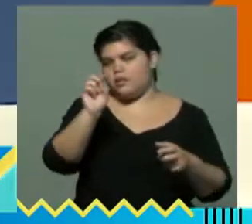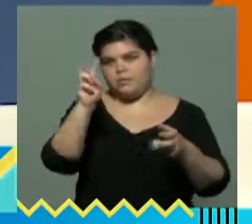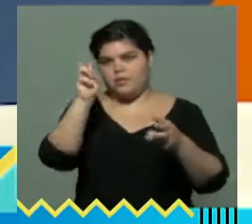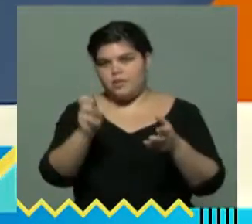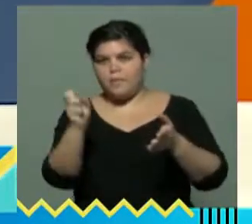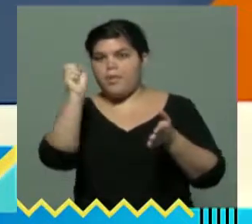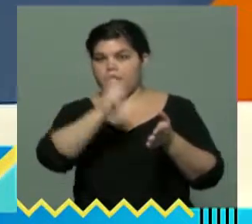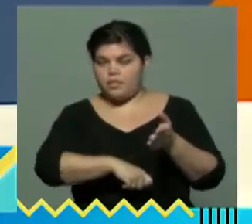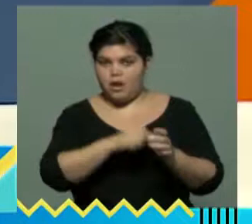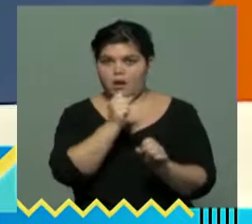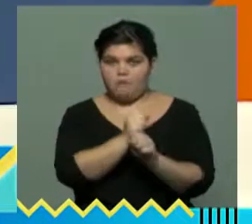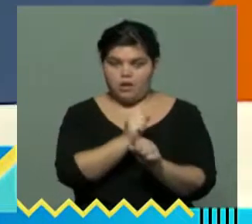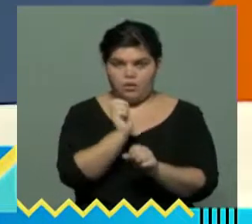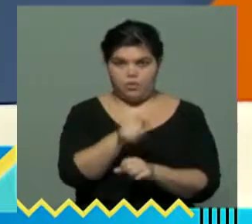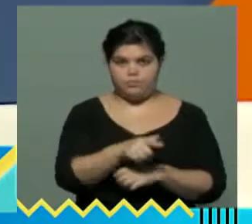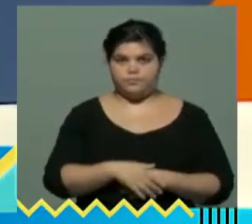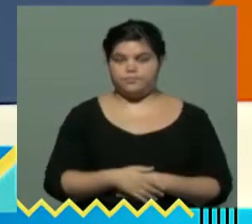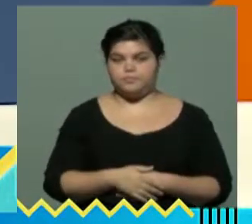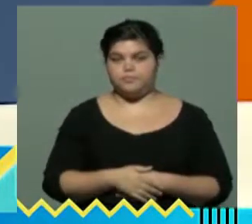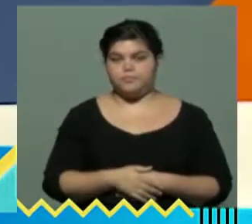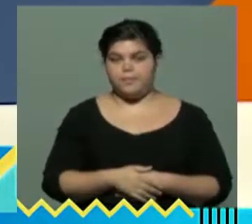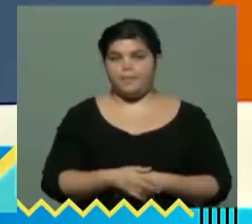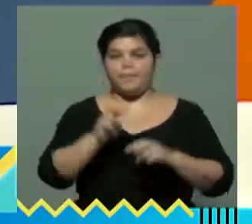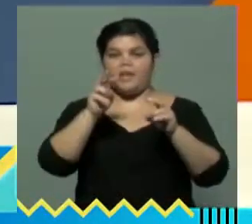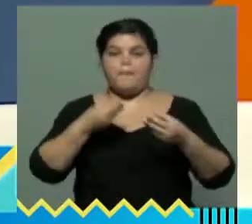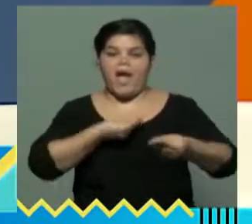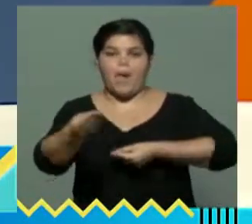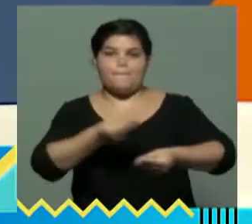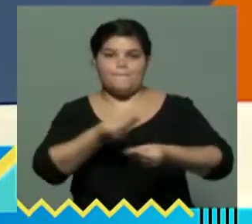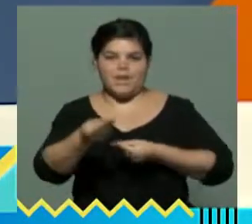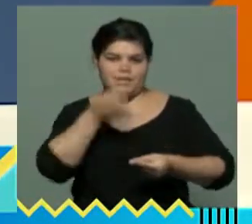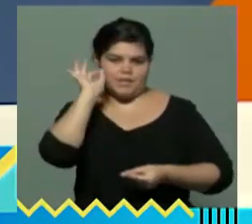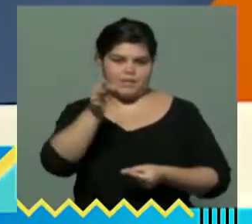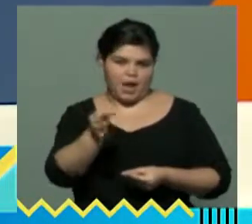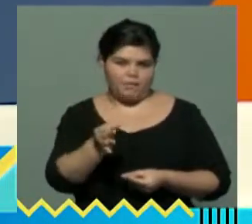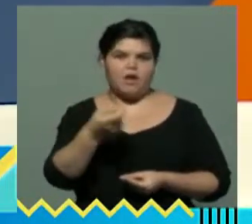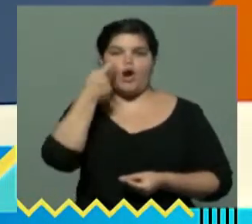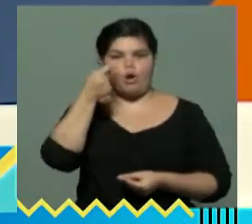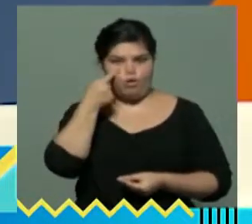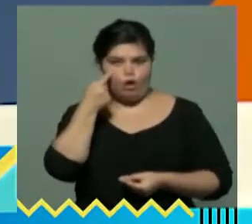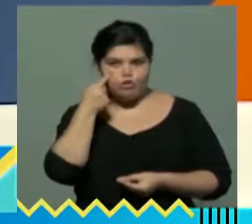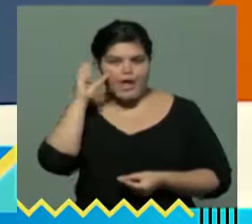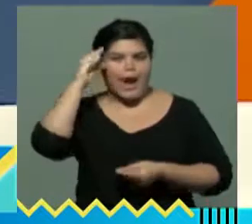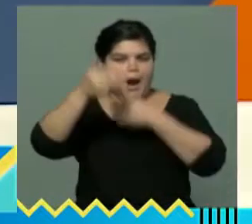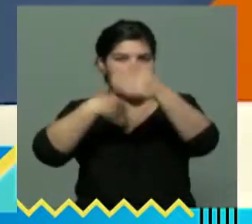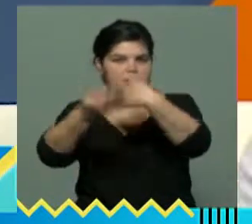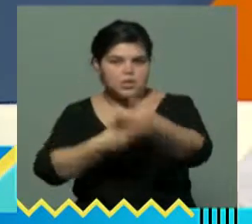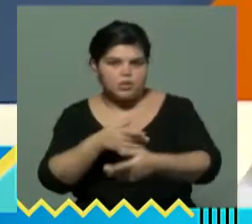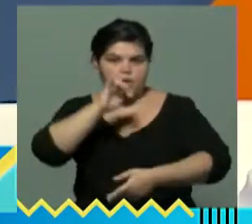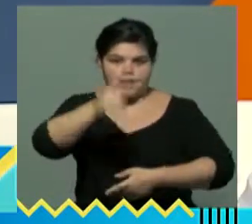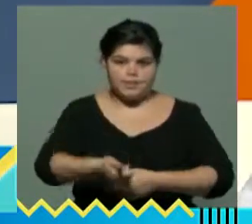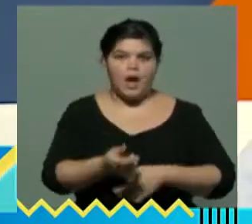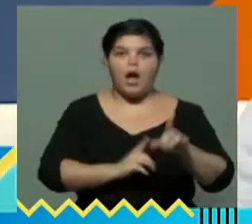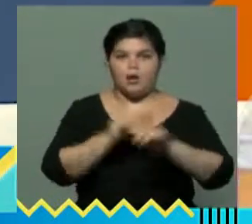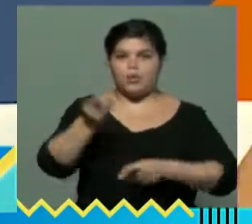ver, las empresas, hay que irse a nivel mundial, o sea, las empresas saben brindar, las empresas conocen de lo que es brindar capacitaciones, y hay mismas empresas, las